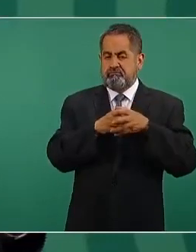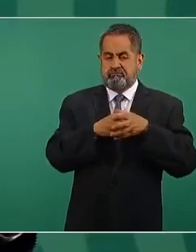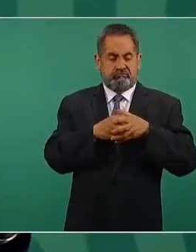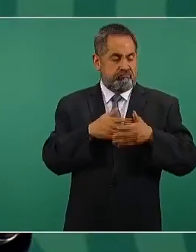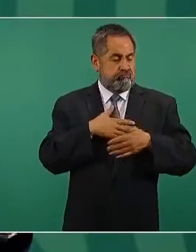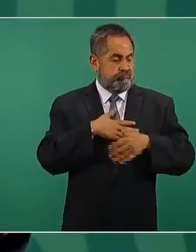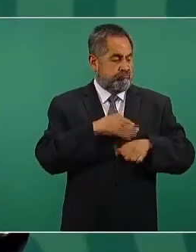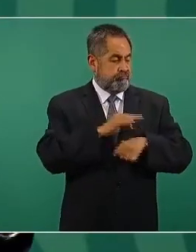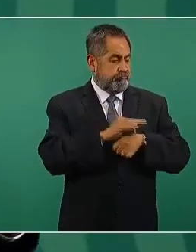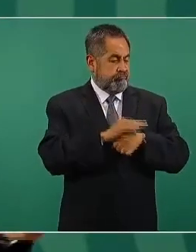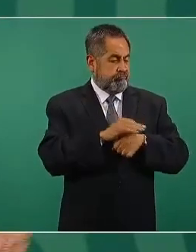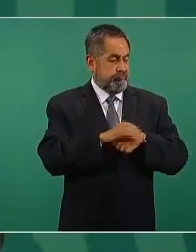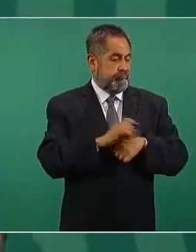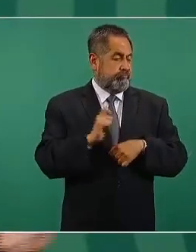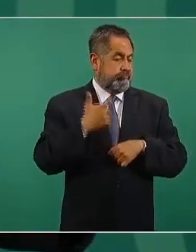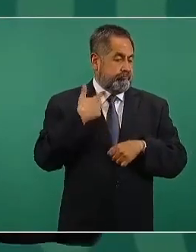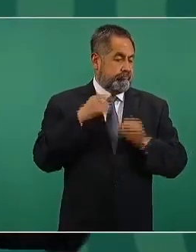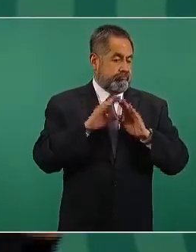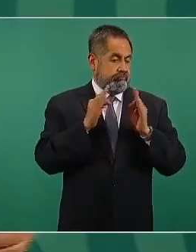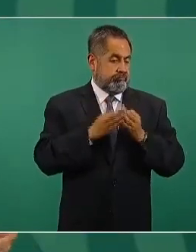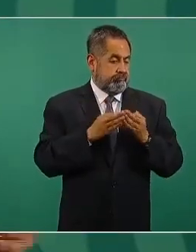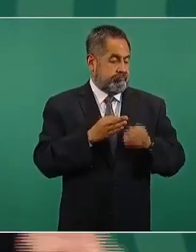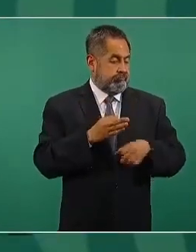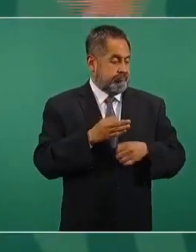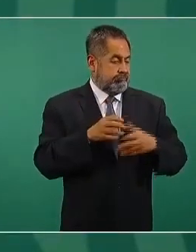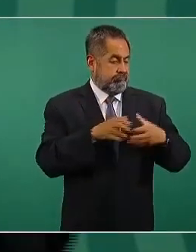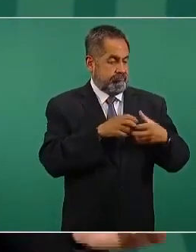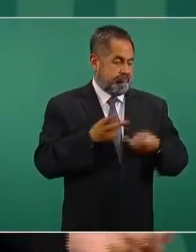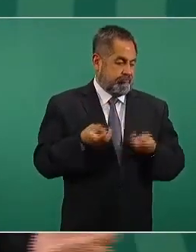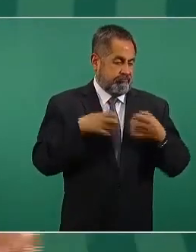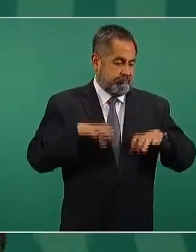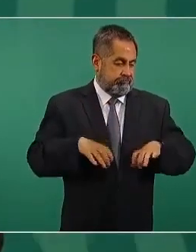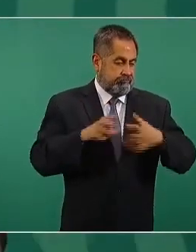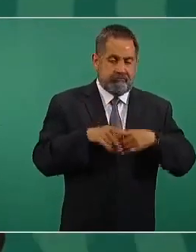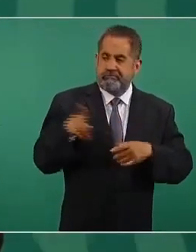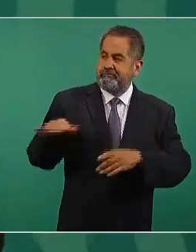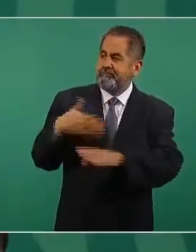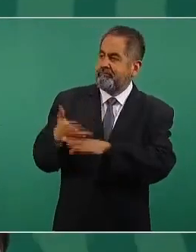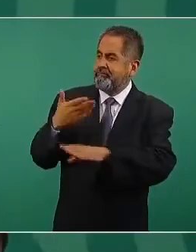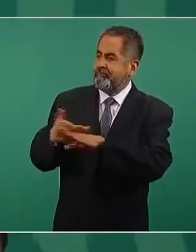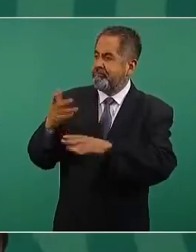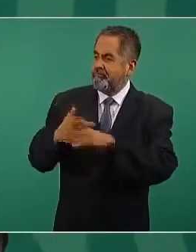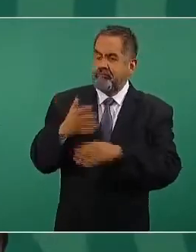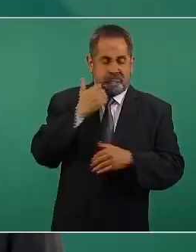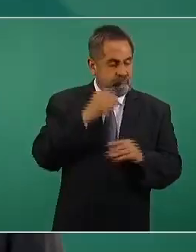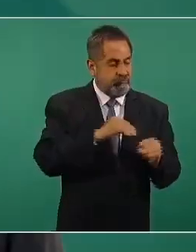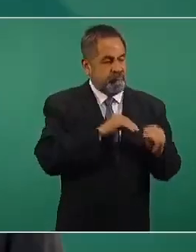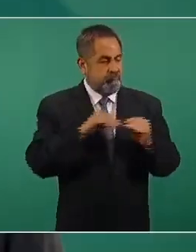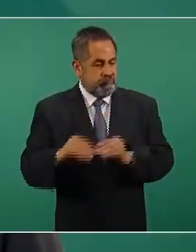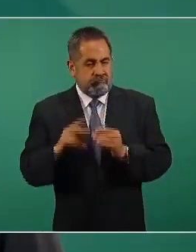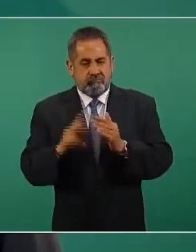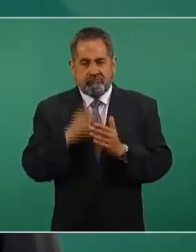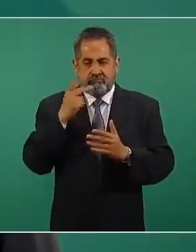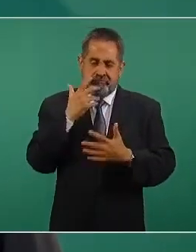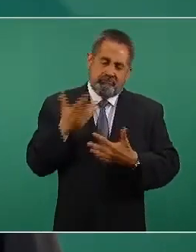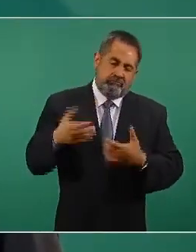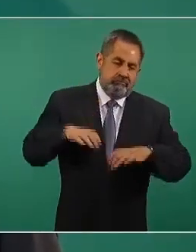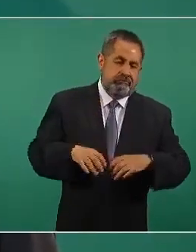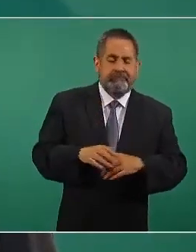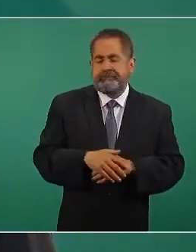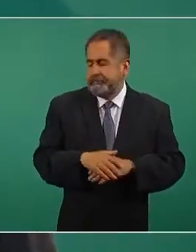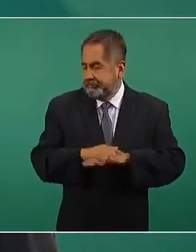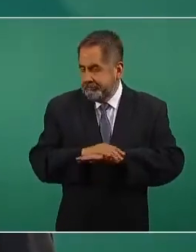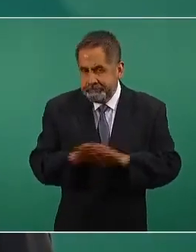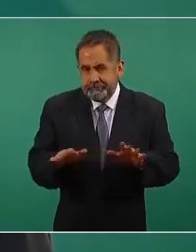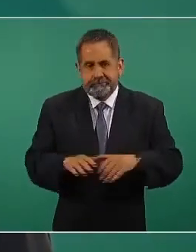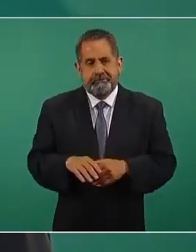defiendan al régimen y estén en contra de nosotros y quieran regresar por sus fueros. No, lo que